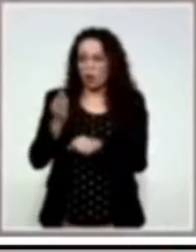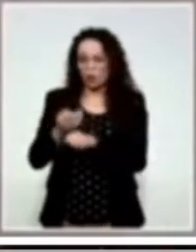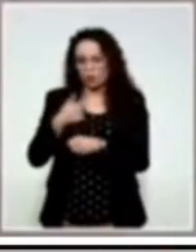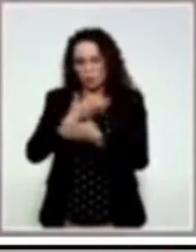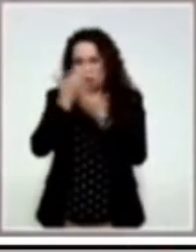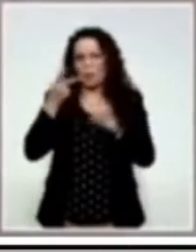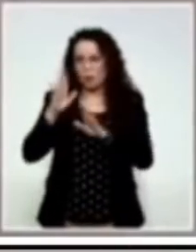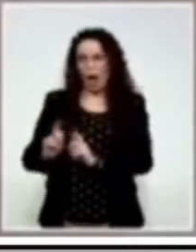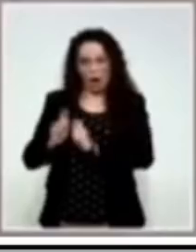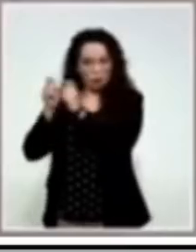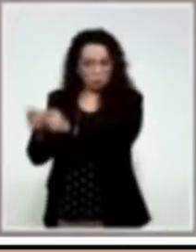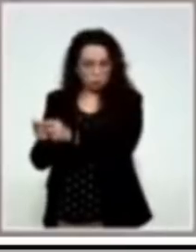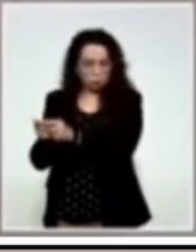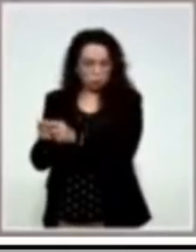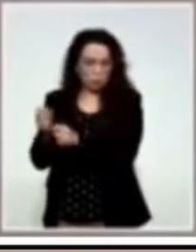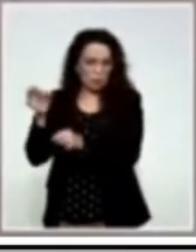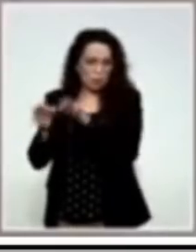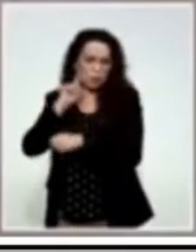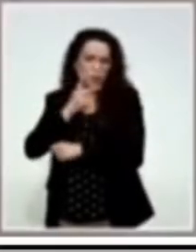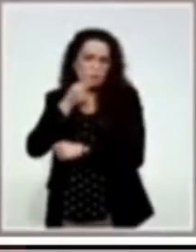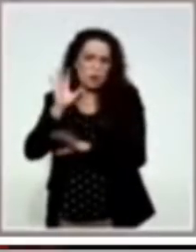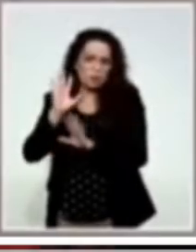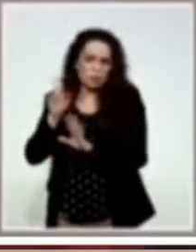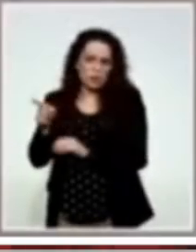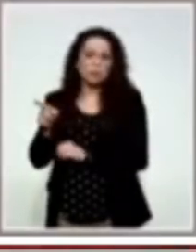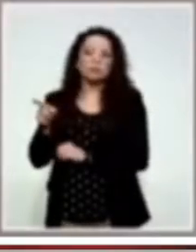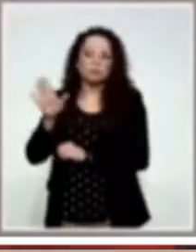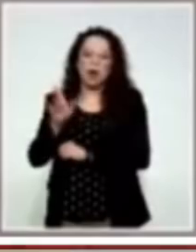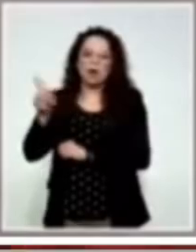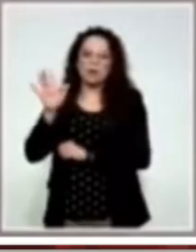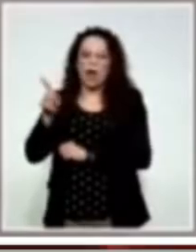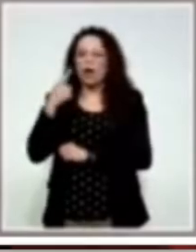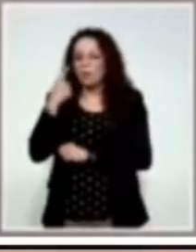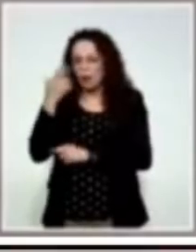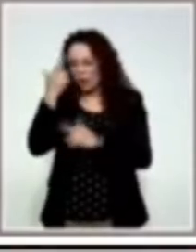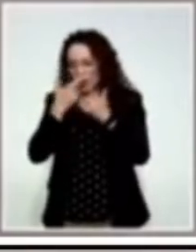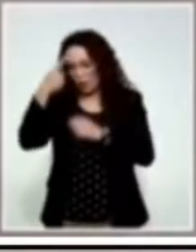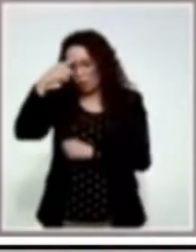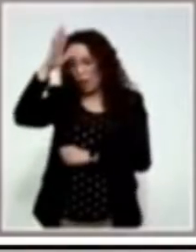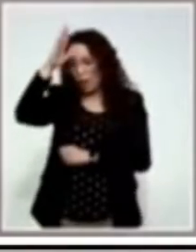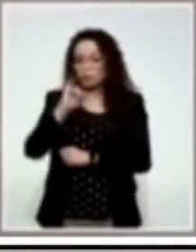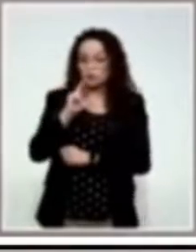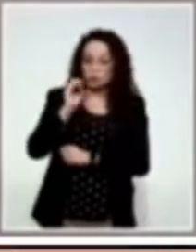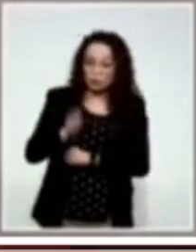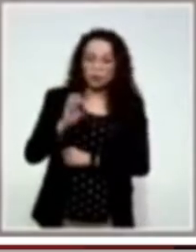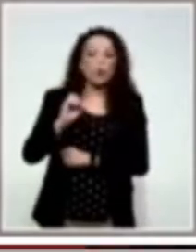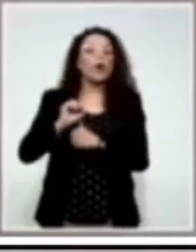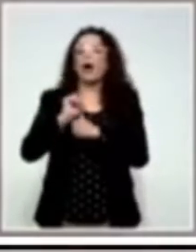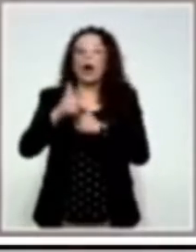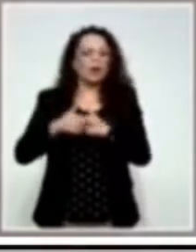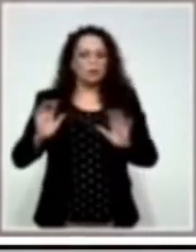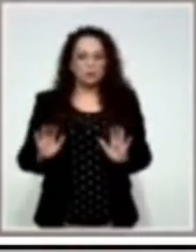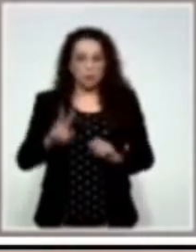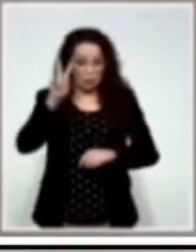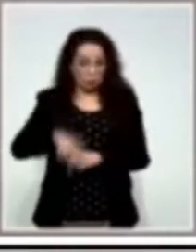lo tiene una ministra o un ministro y seguramente yo creo que ya debe haber habido algún acuerdo de admisión o de algún tipo, no lo